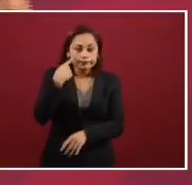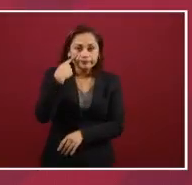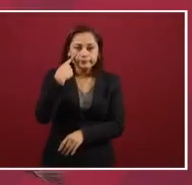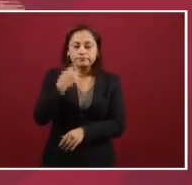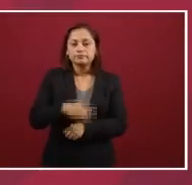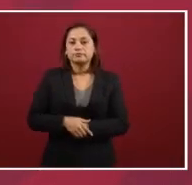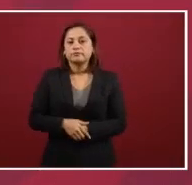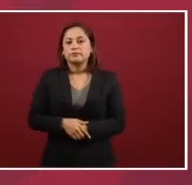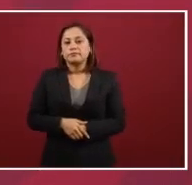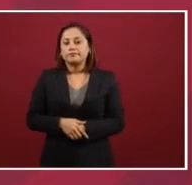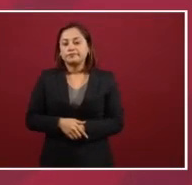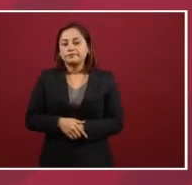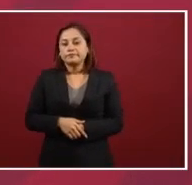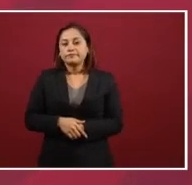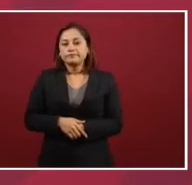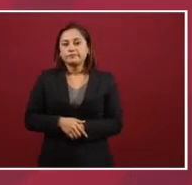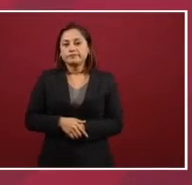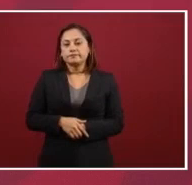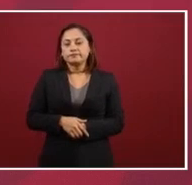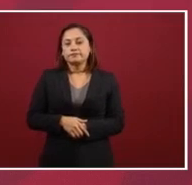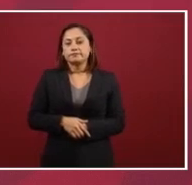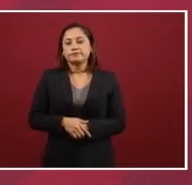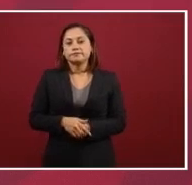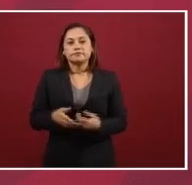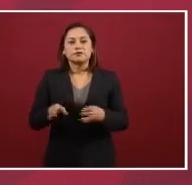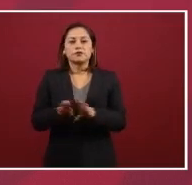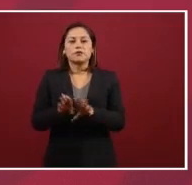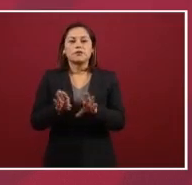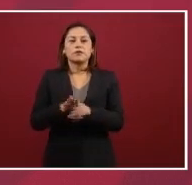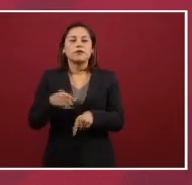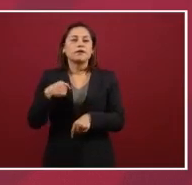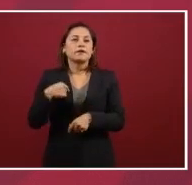voy a perforar un ducto,